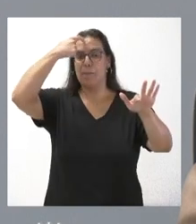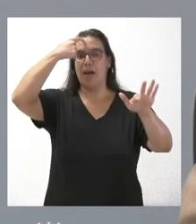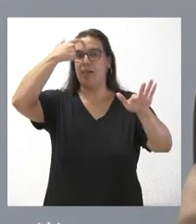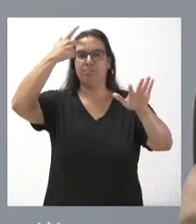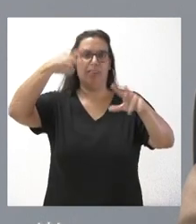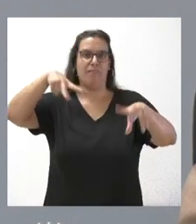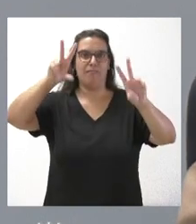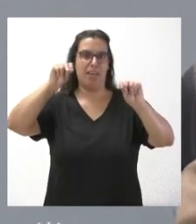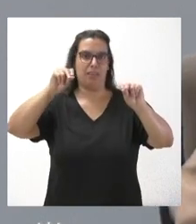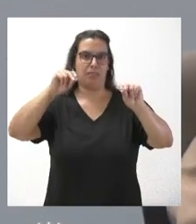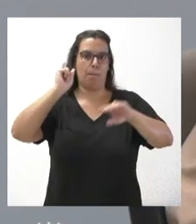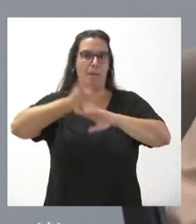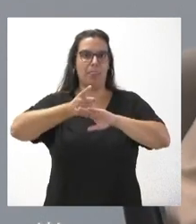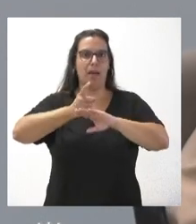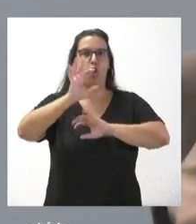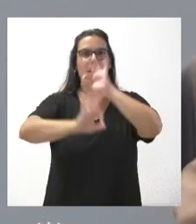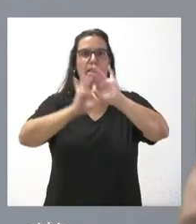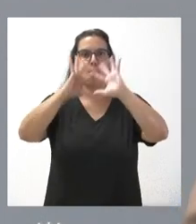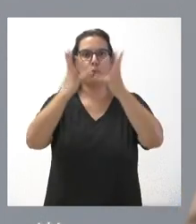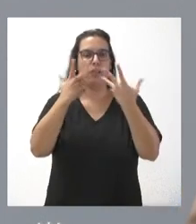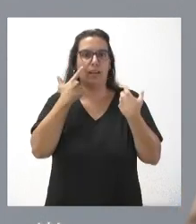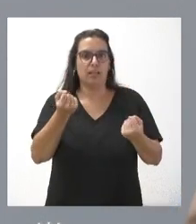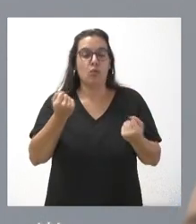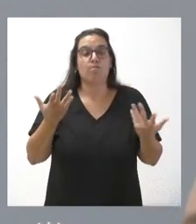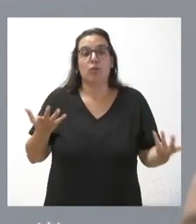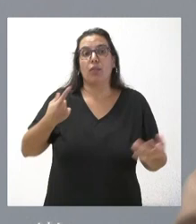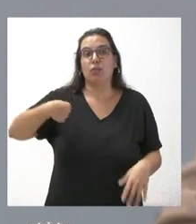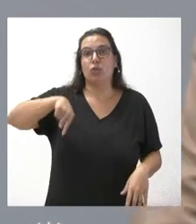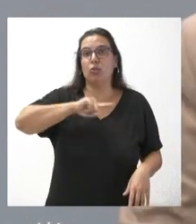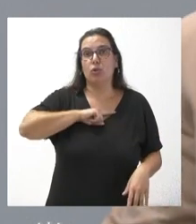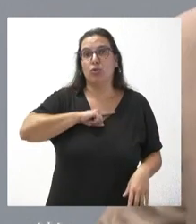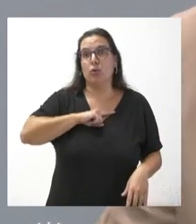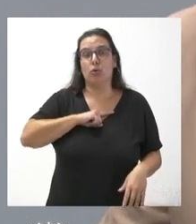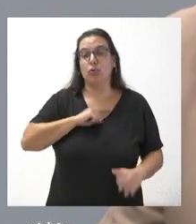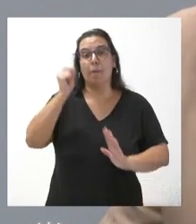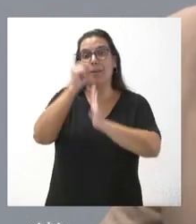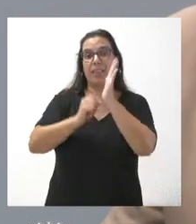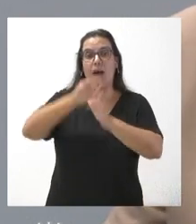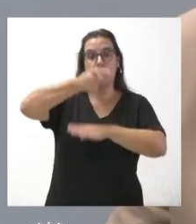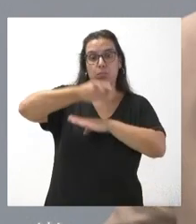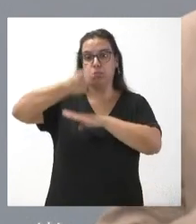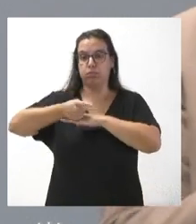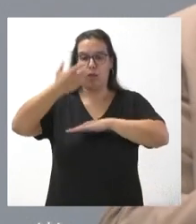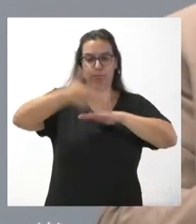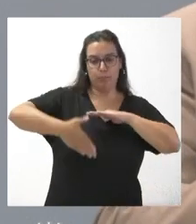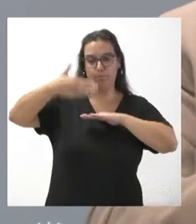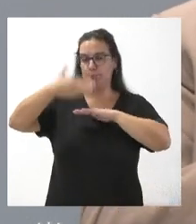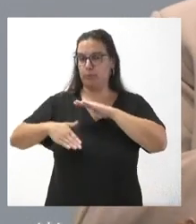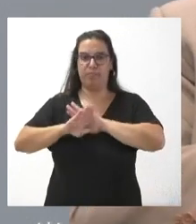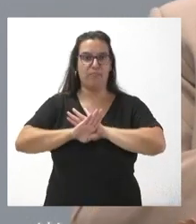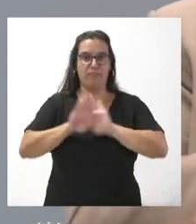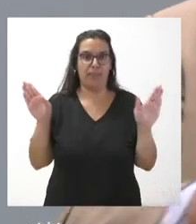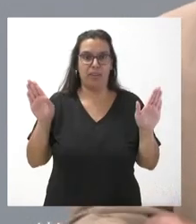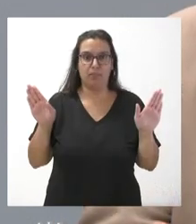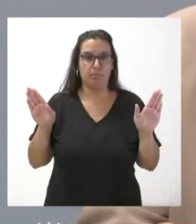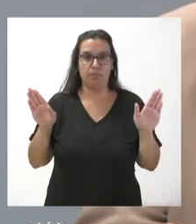de la Salud y, por tanto, nosotros dejamos sin efecto las medidas restrictivas que teníamos